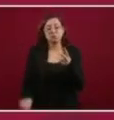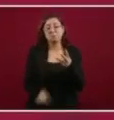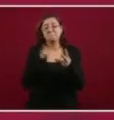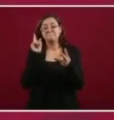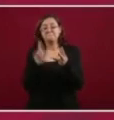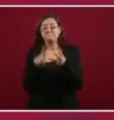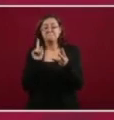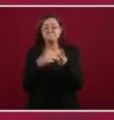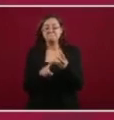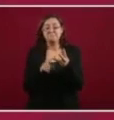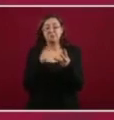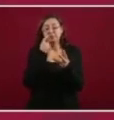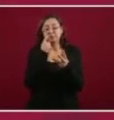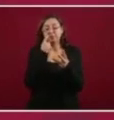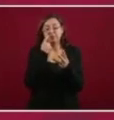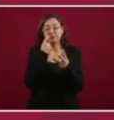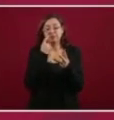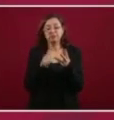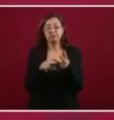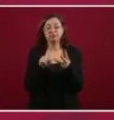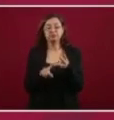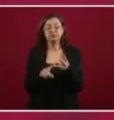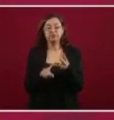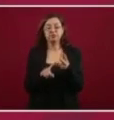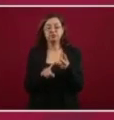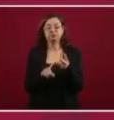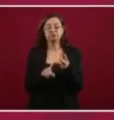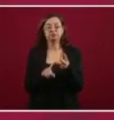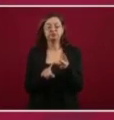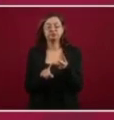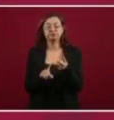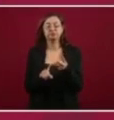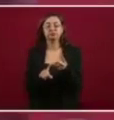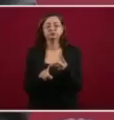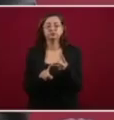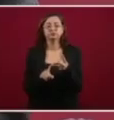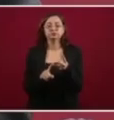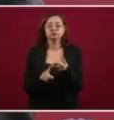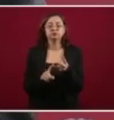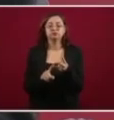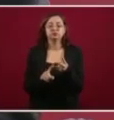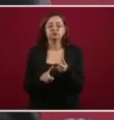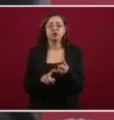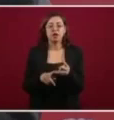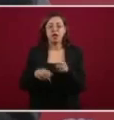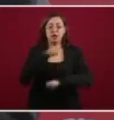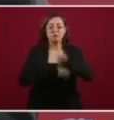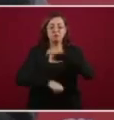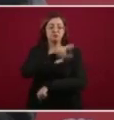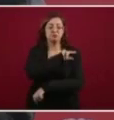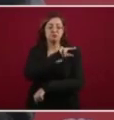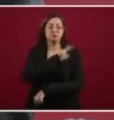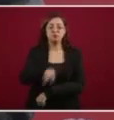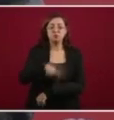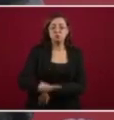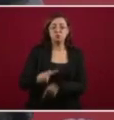motor es el impulso a la inversión privada nacional.